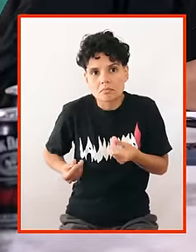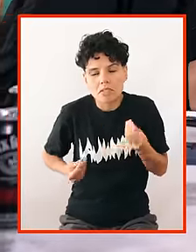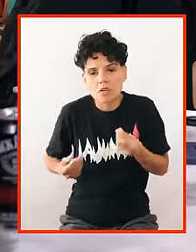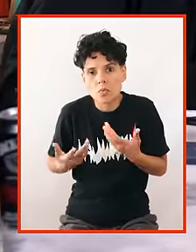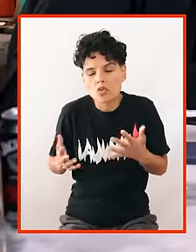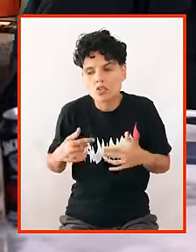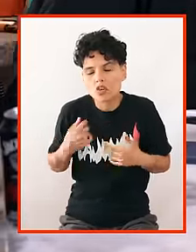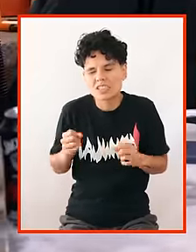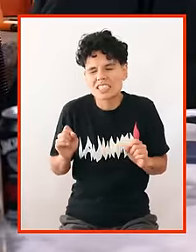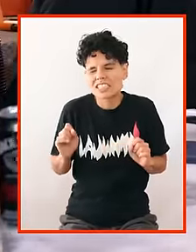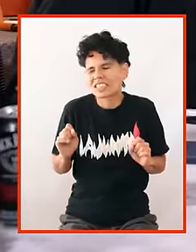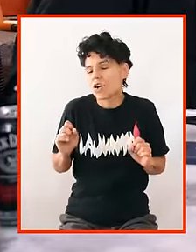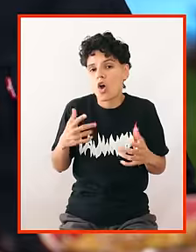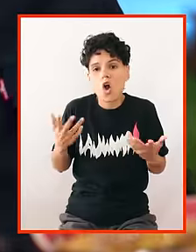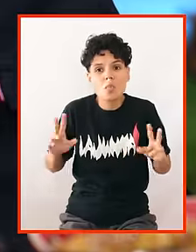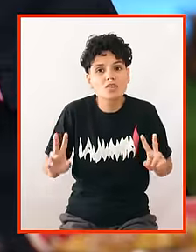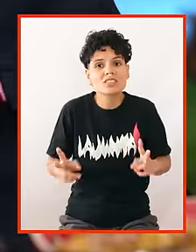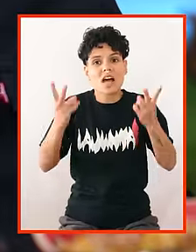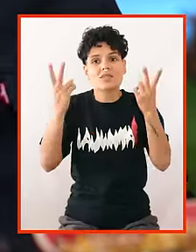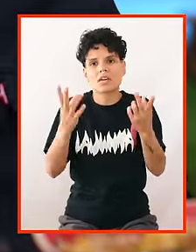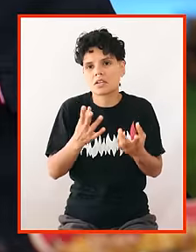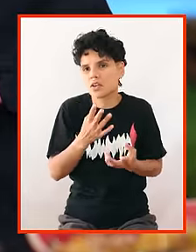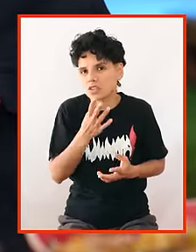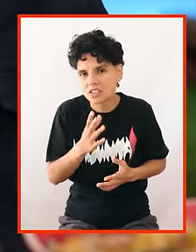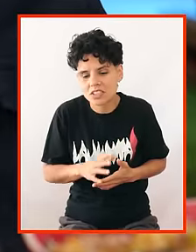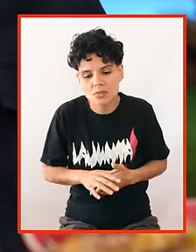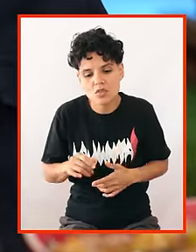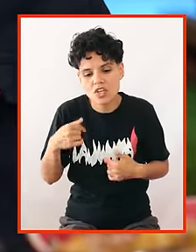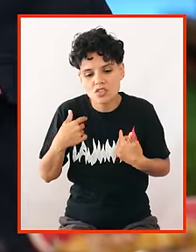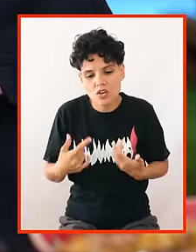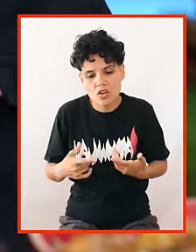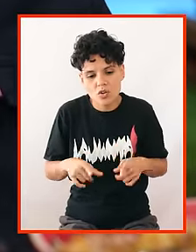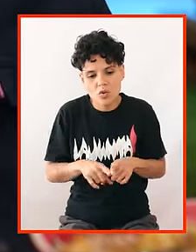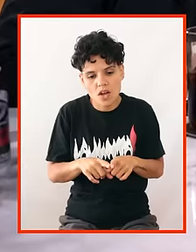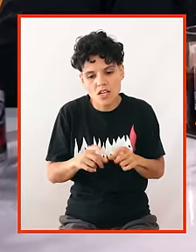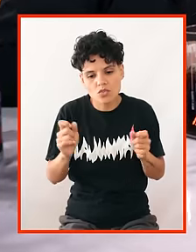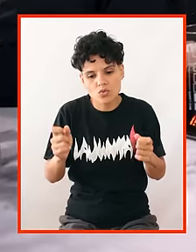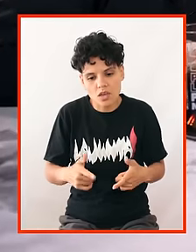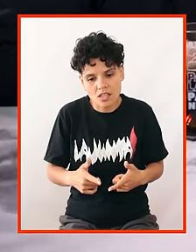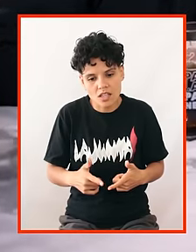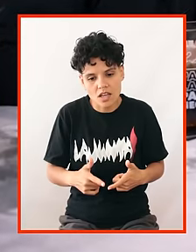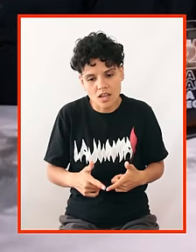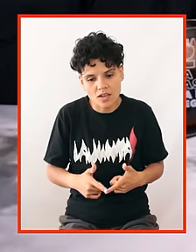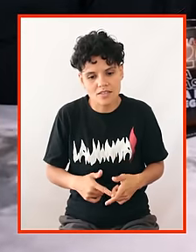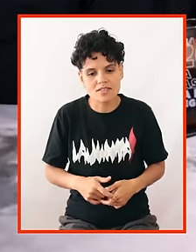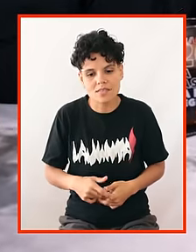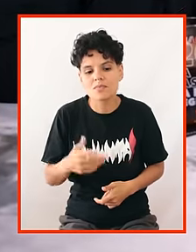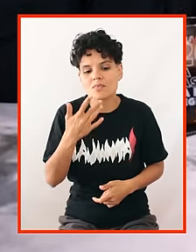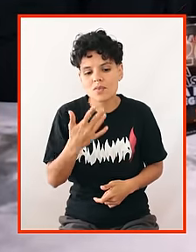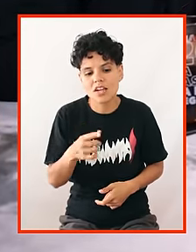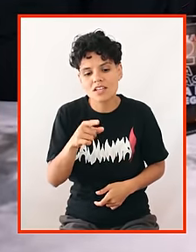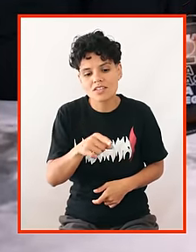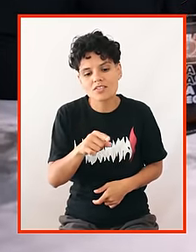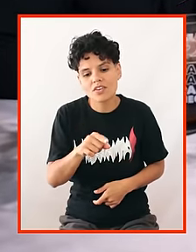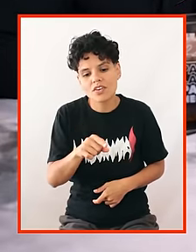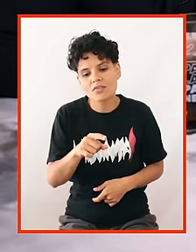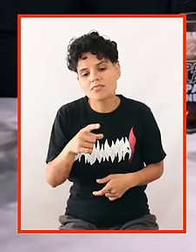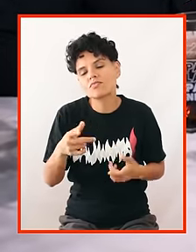se fue. Se fue así de cuero. Por eso ahora hizo una canción que se llama Calle de